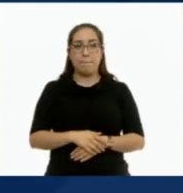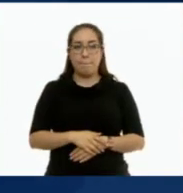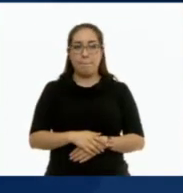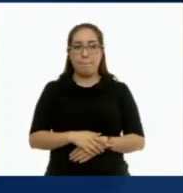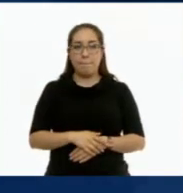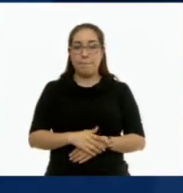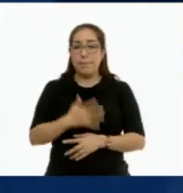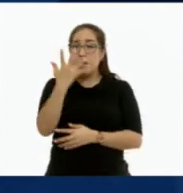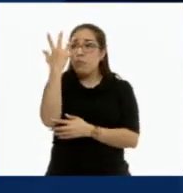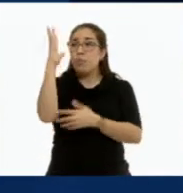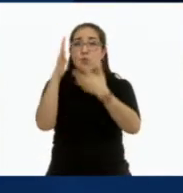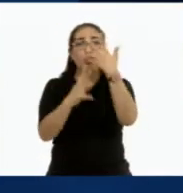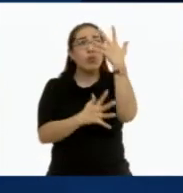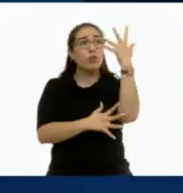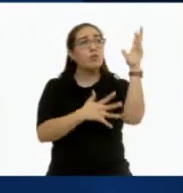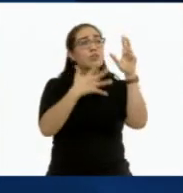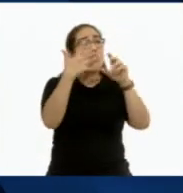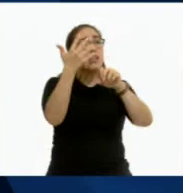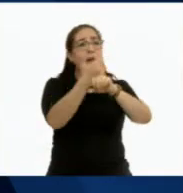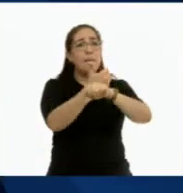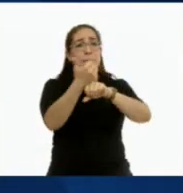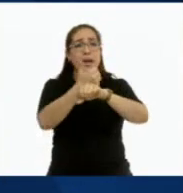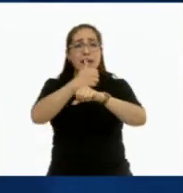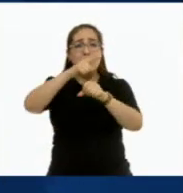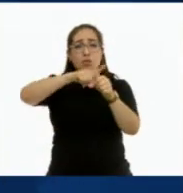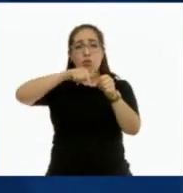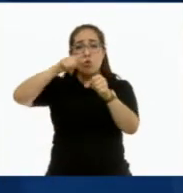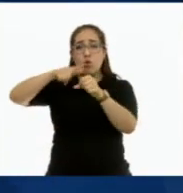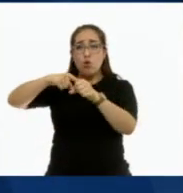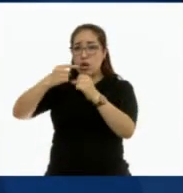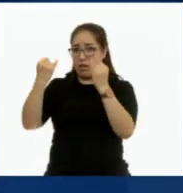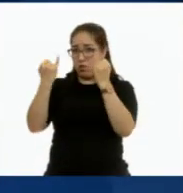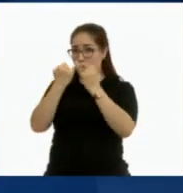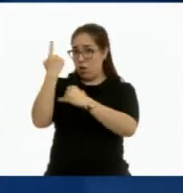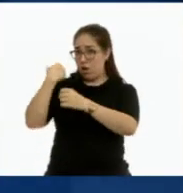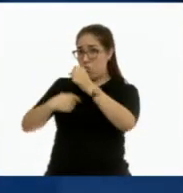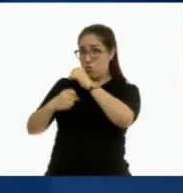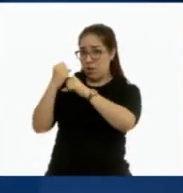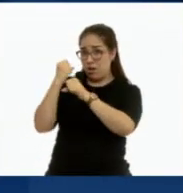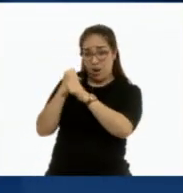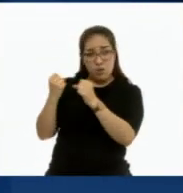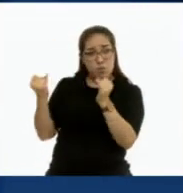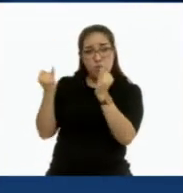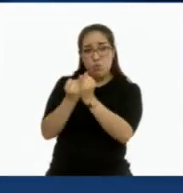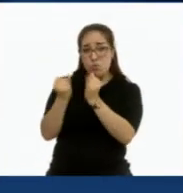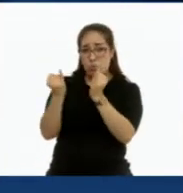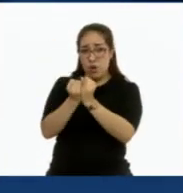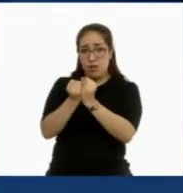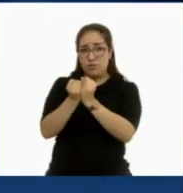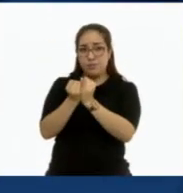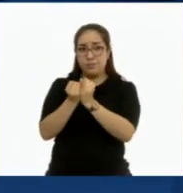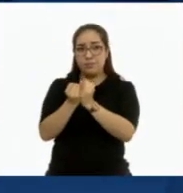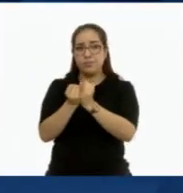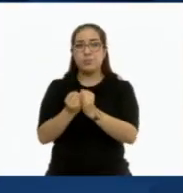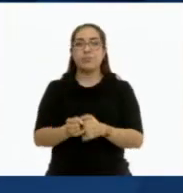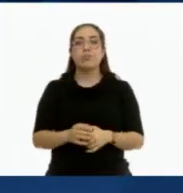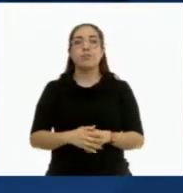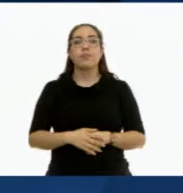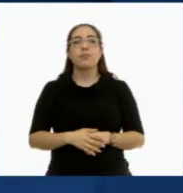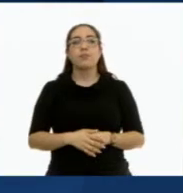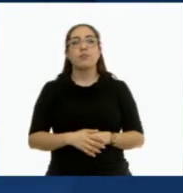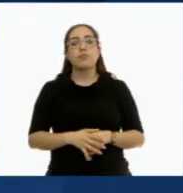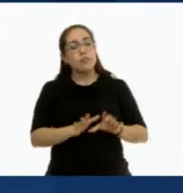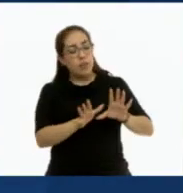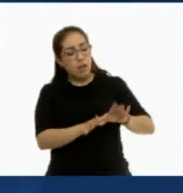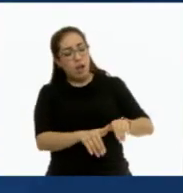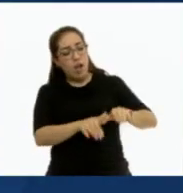El amarillo de los bosques es el mismo del año ayer, y se repite el vuelo negro de la tenaz ave